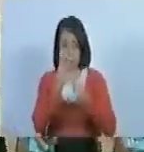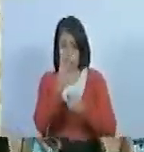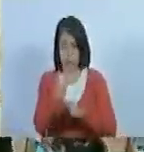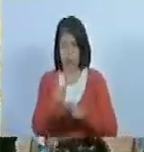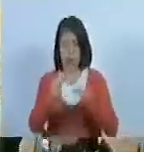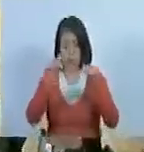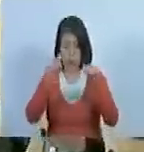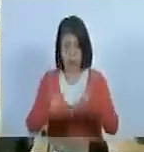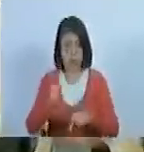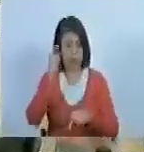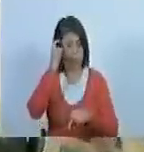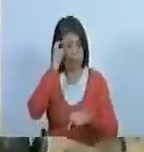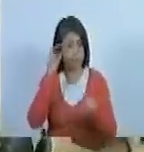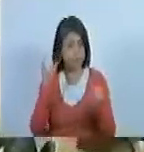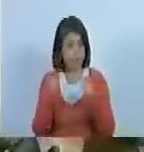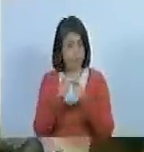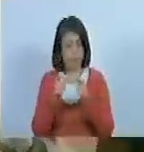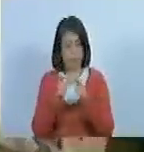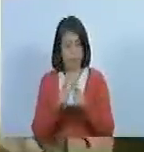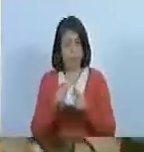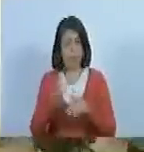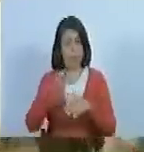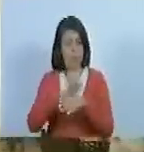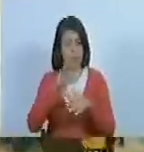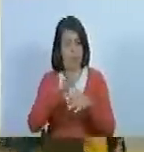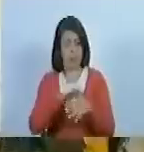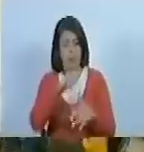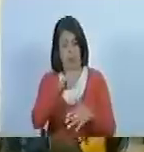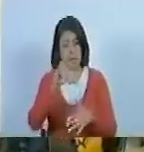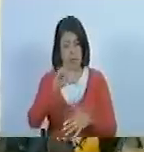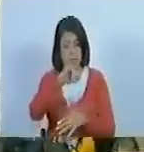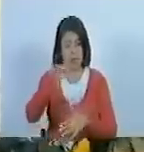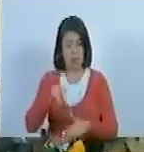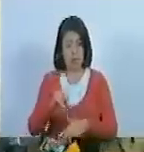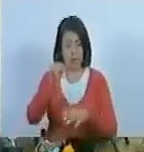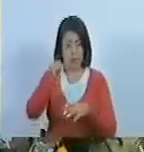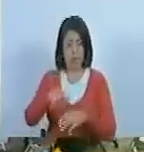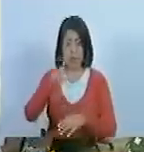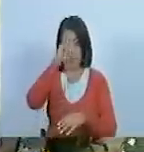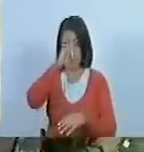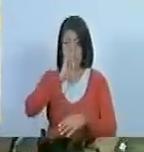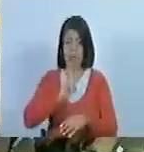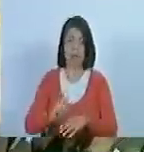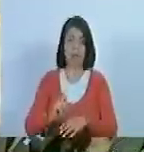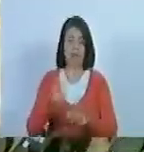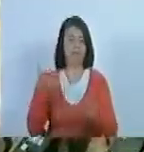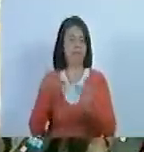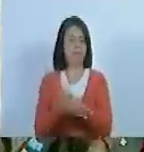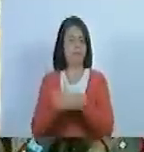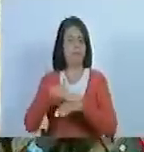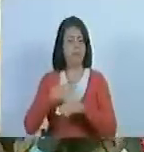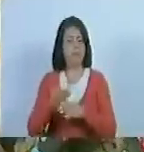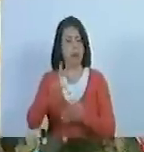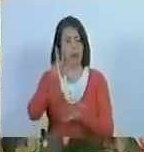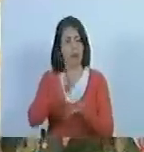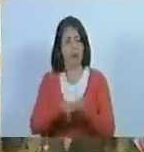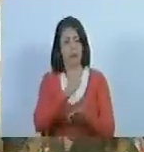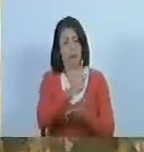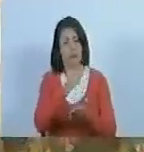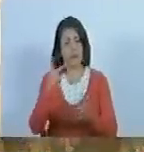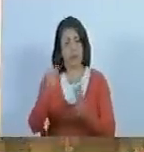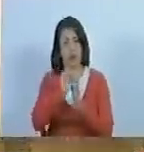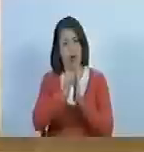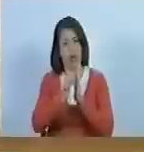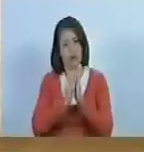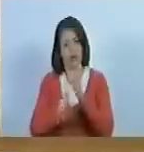del orden del día de la sesión ordinaria del día martes 20 de junio del presente año. En relación a la aprobación de los 22